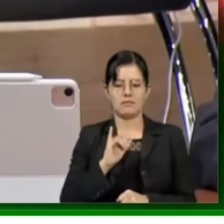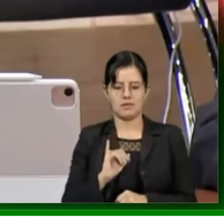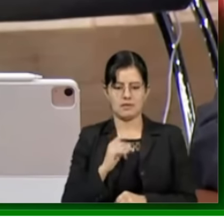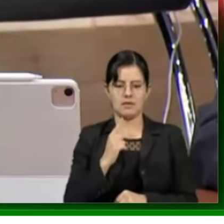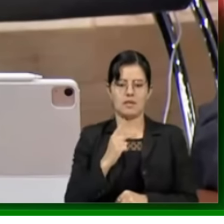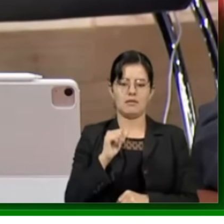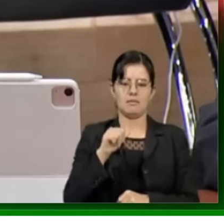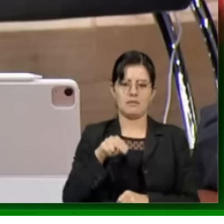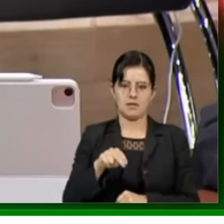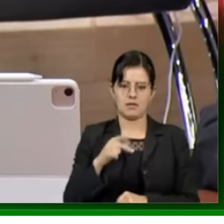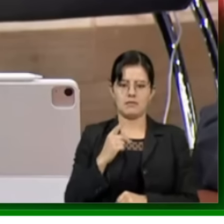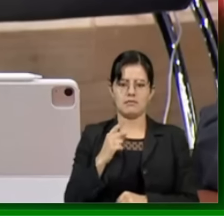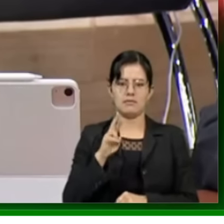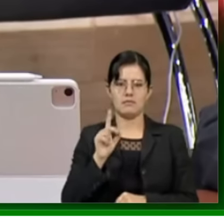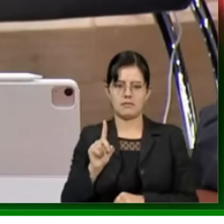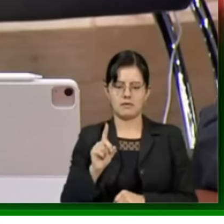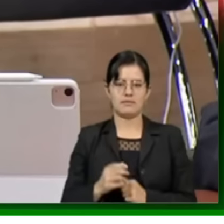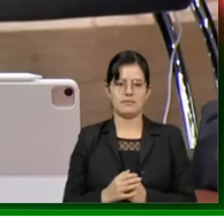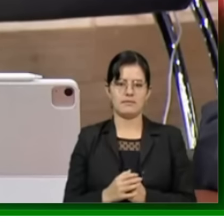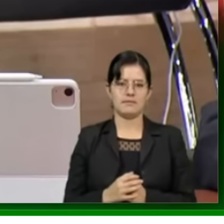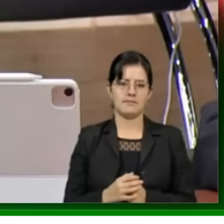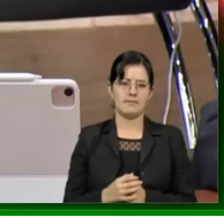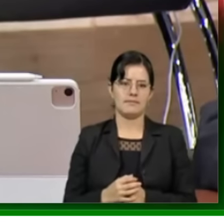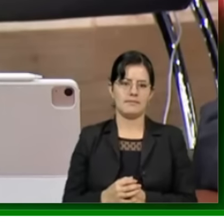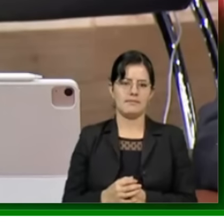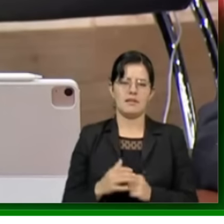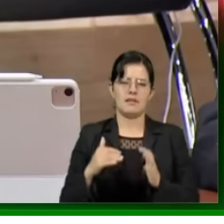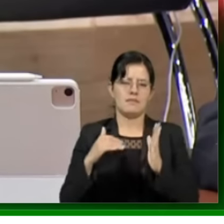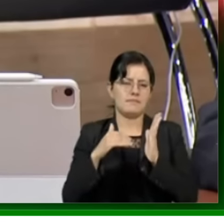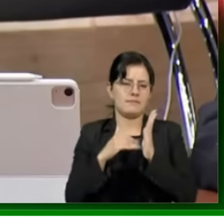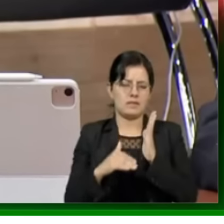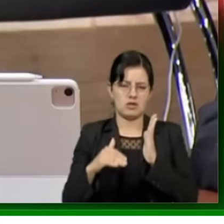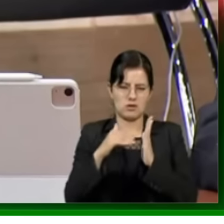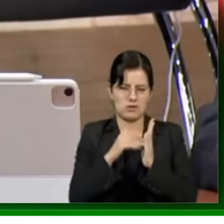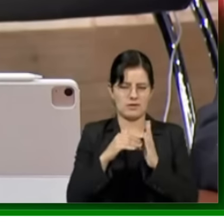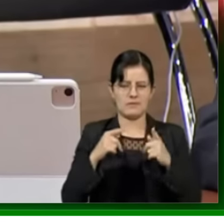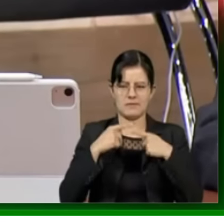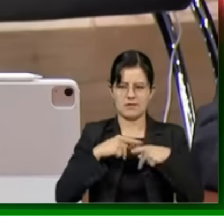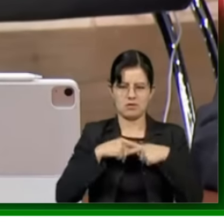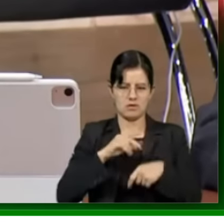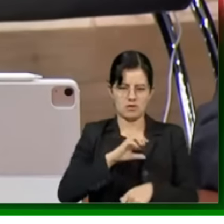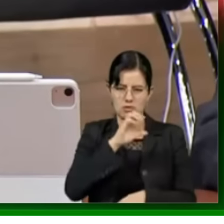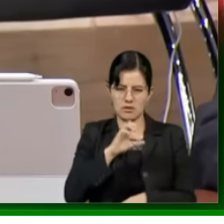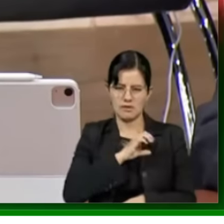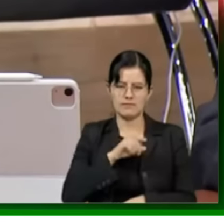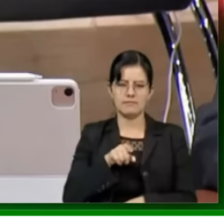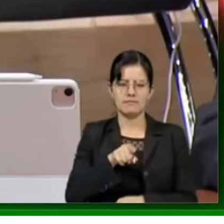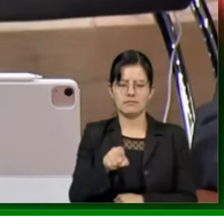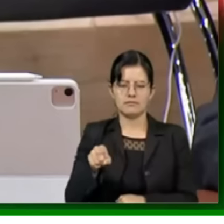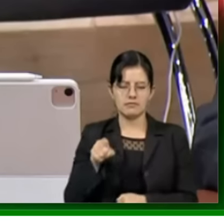el pan y el PRD y los millones de ciudadanos que